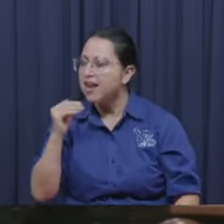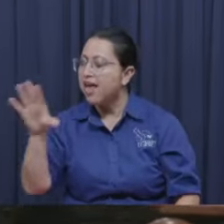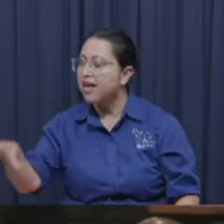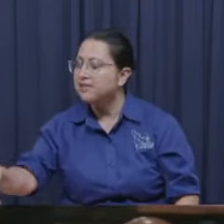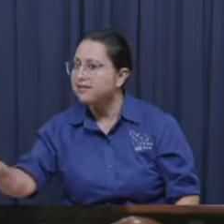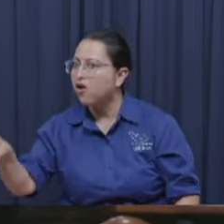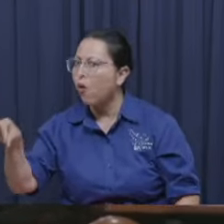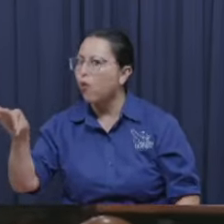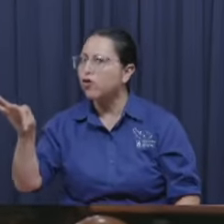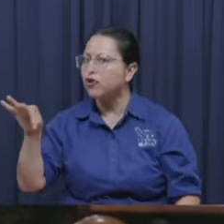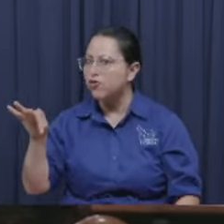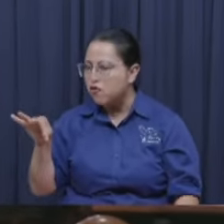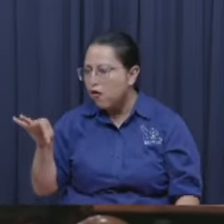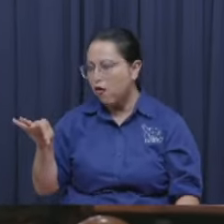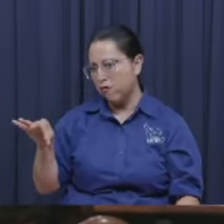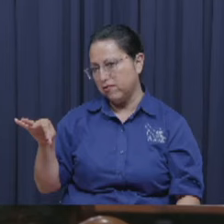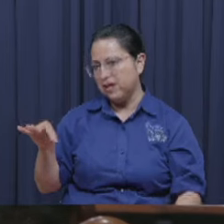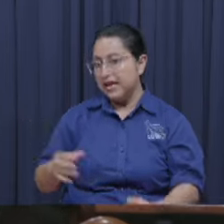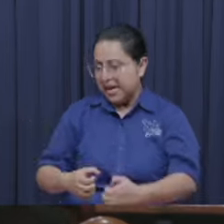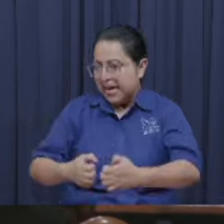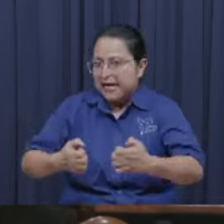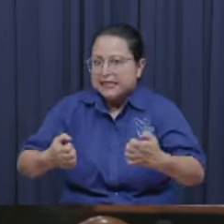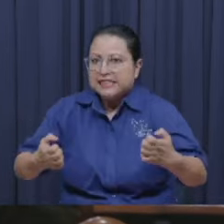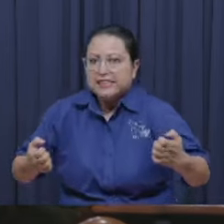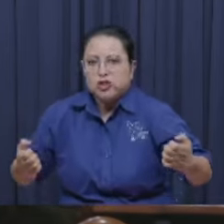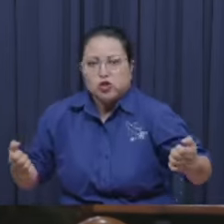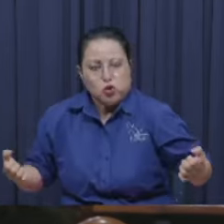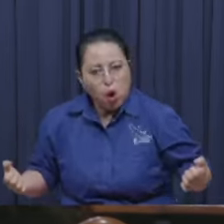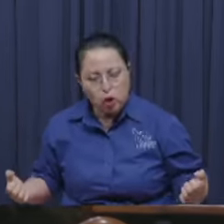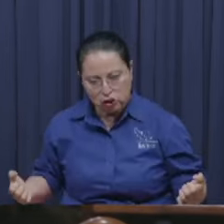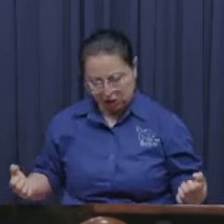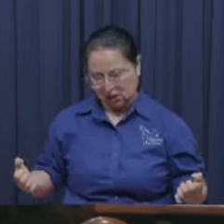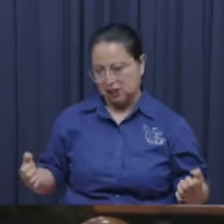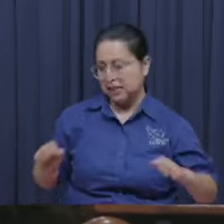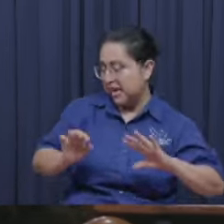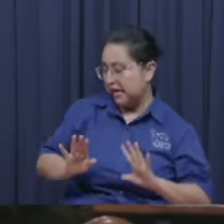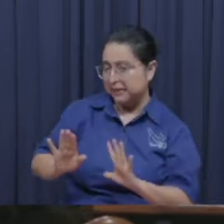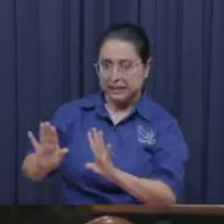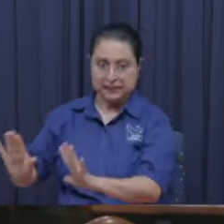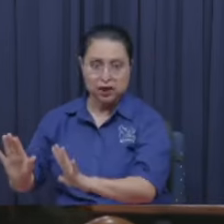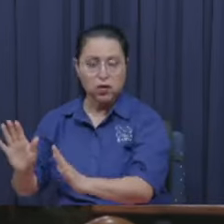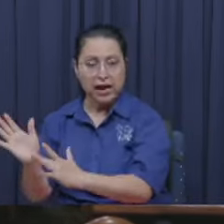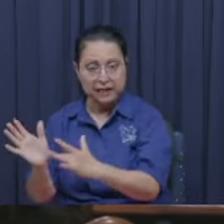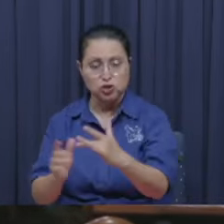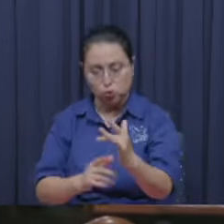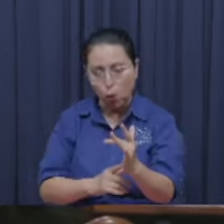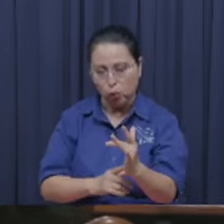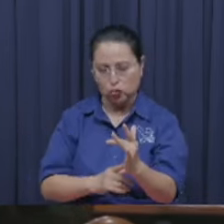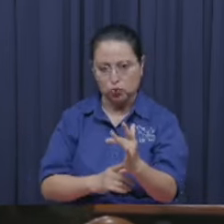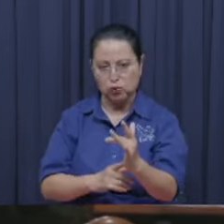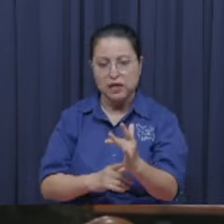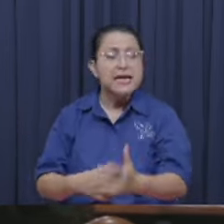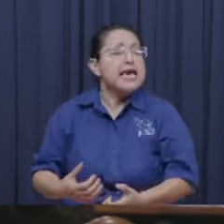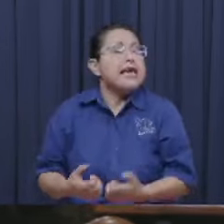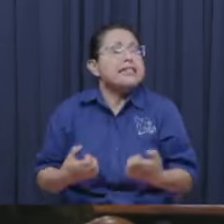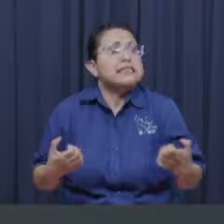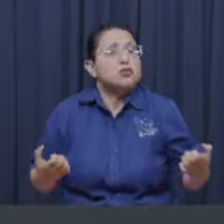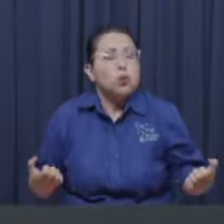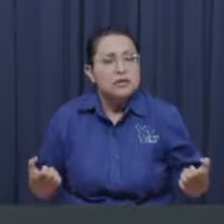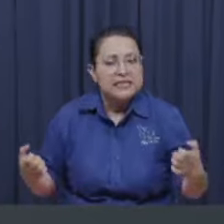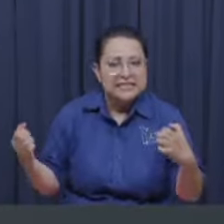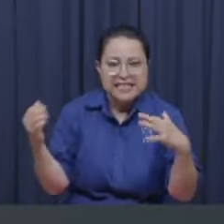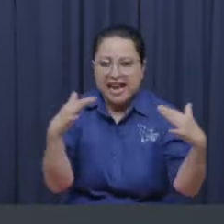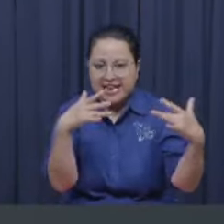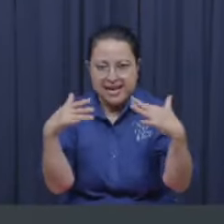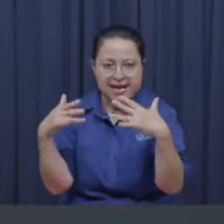partir de ahí la persecución ha sido más intensa desde hace 2000 años. Pero Dios le había dado promesas a